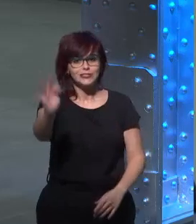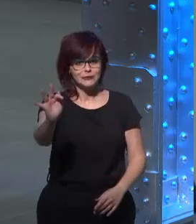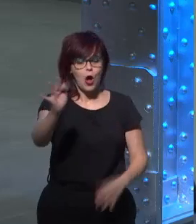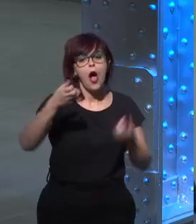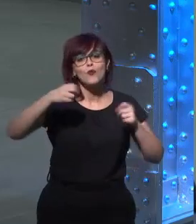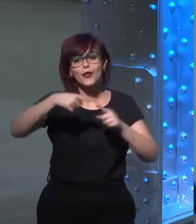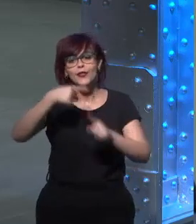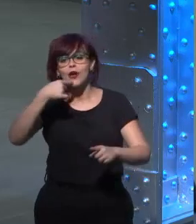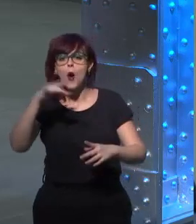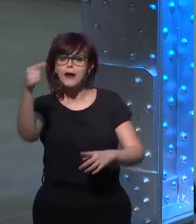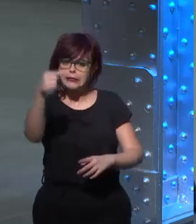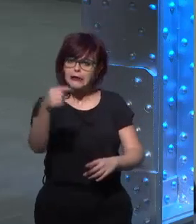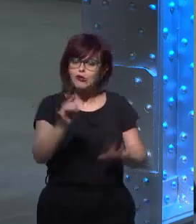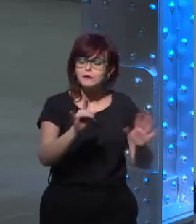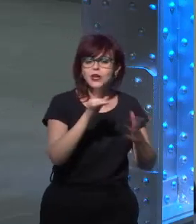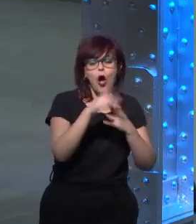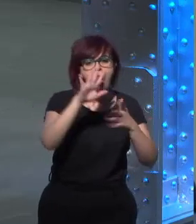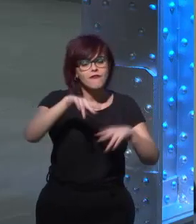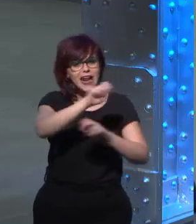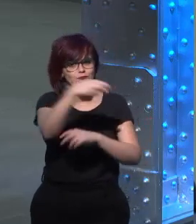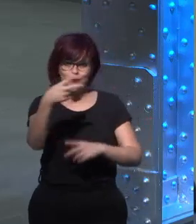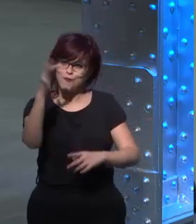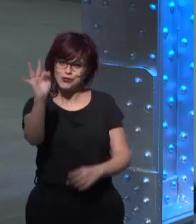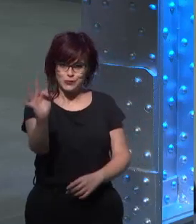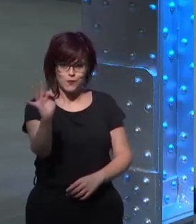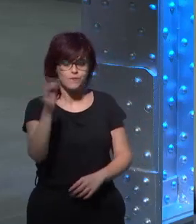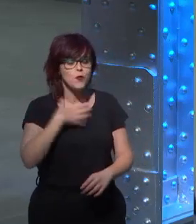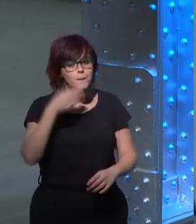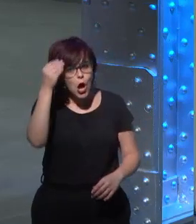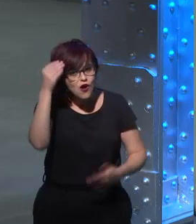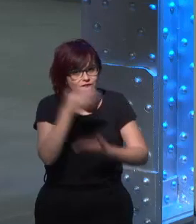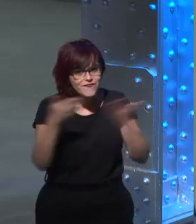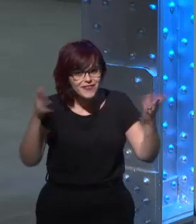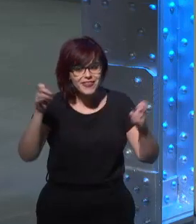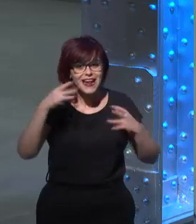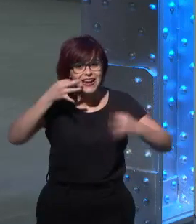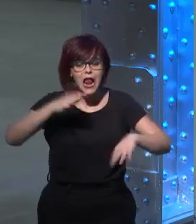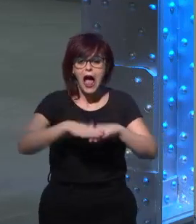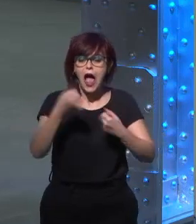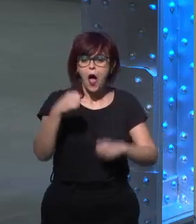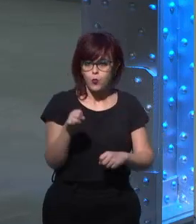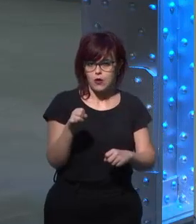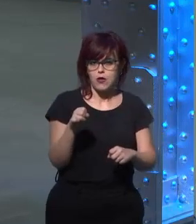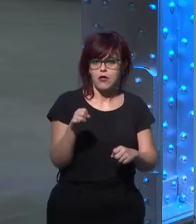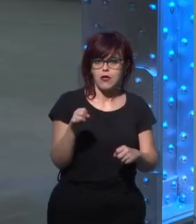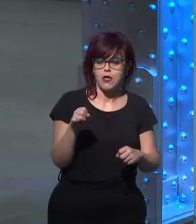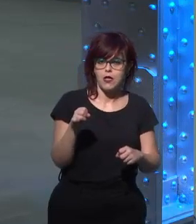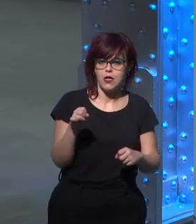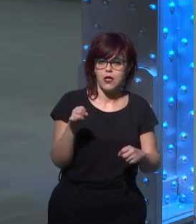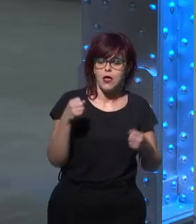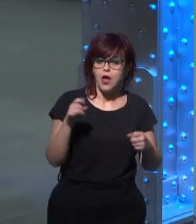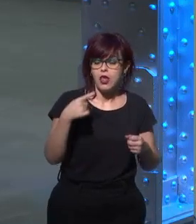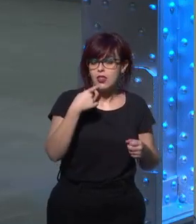Aunque haya dicho cosas que pueden ser negativas, quiero acabar en positivo. Yo creo realmente que, más allá de las afirmaciones categóricas a lo que